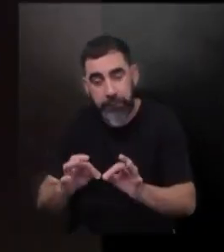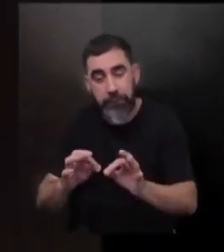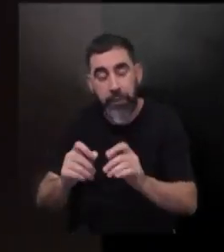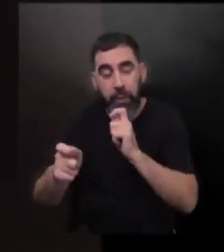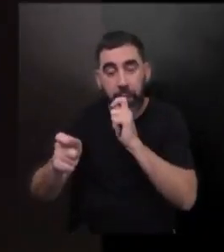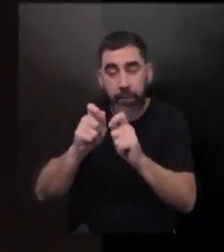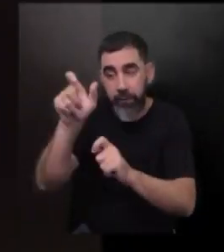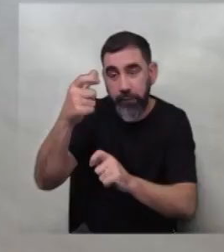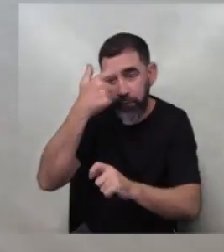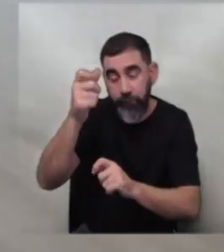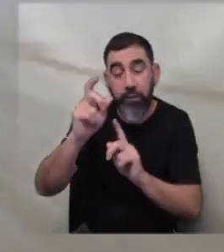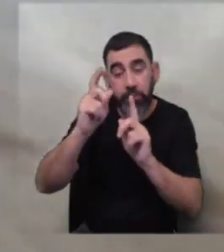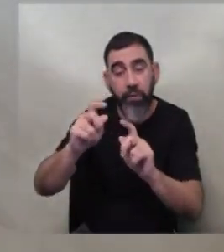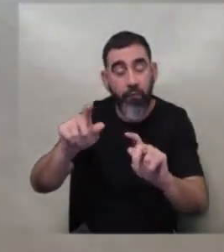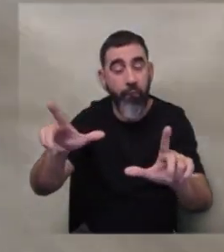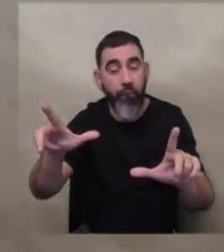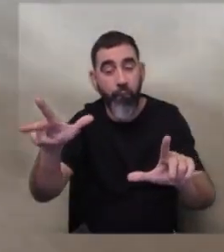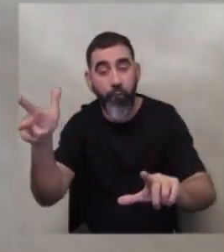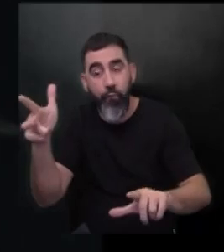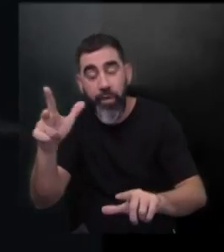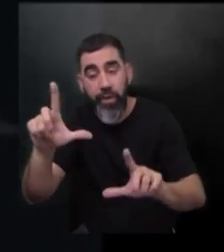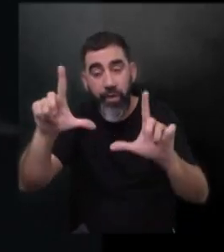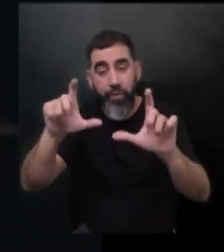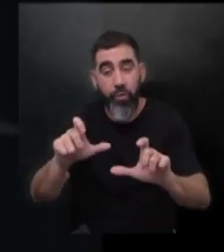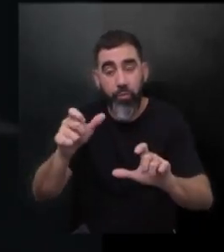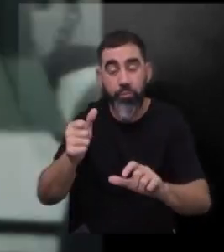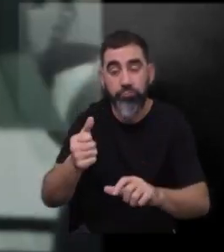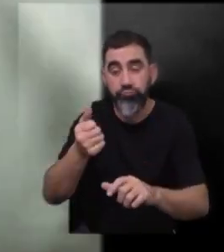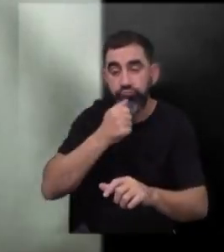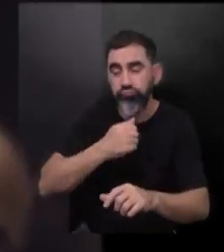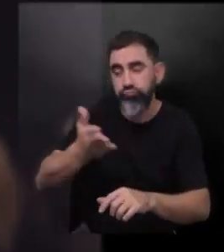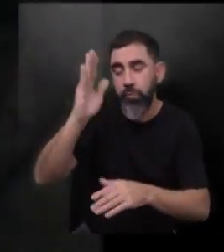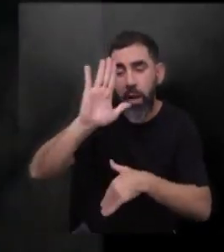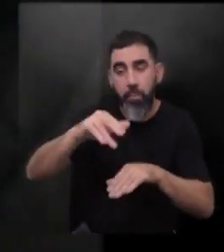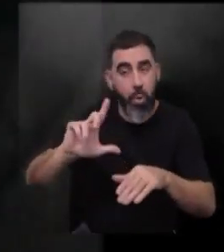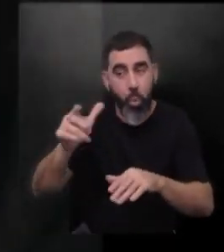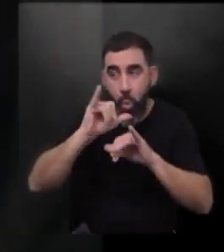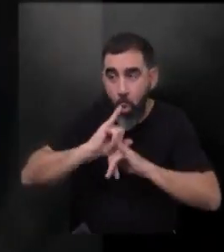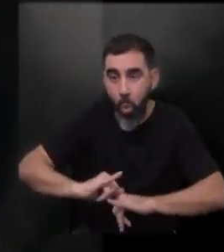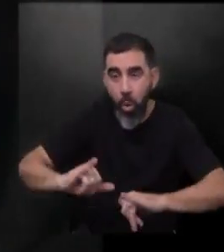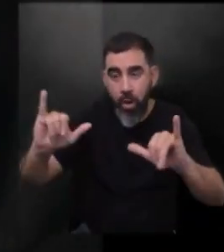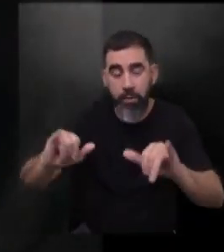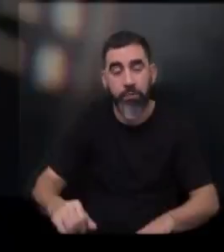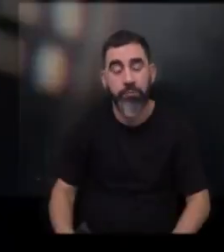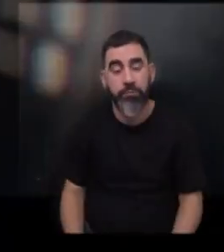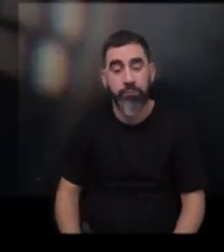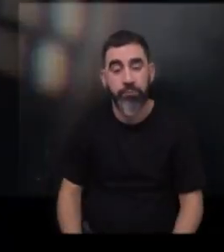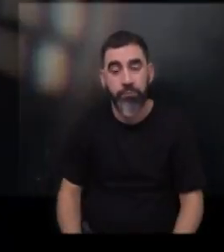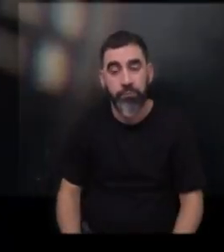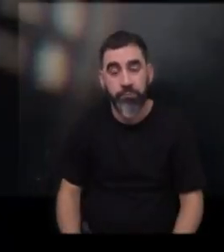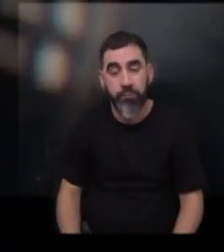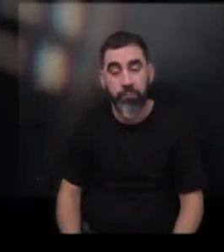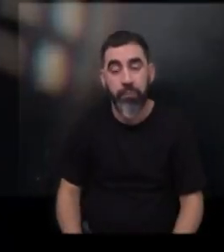con expertos y también imágenes de archivos que hasta ahora la mayoría de ellas no habían sido vistas por el público. Y este enfoque